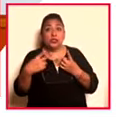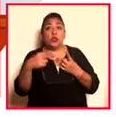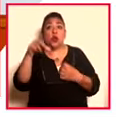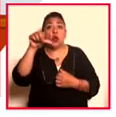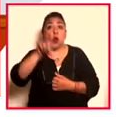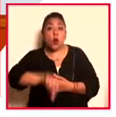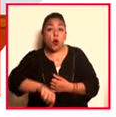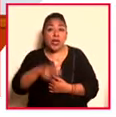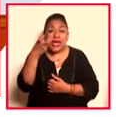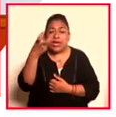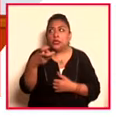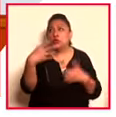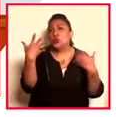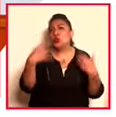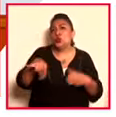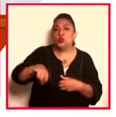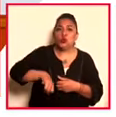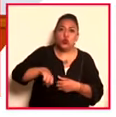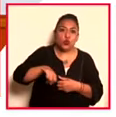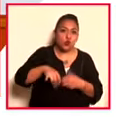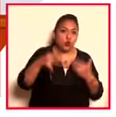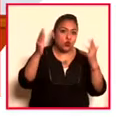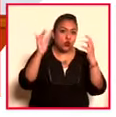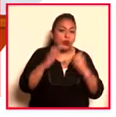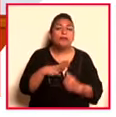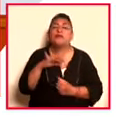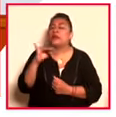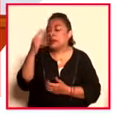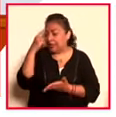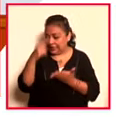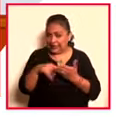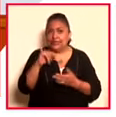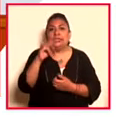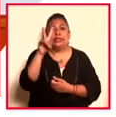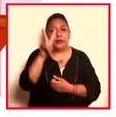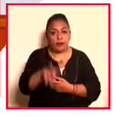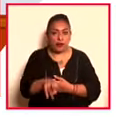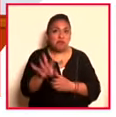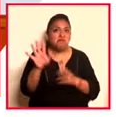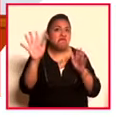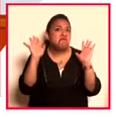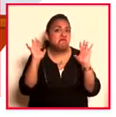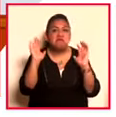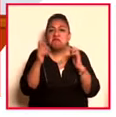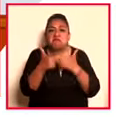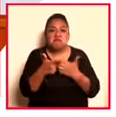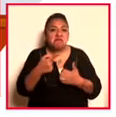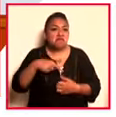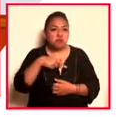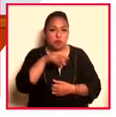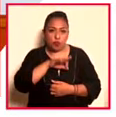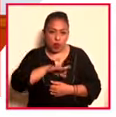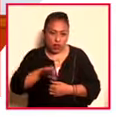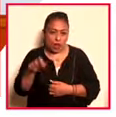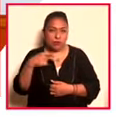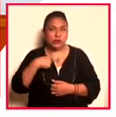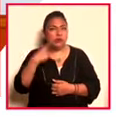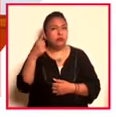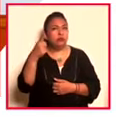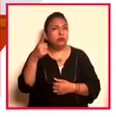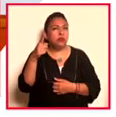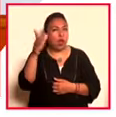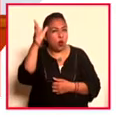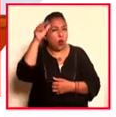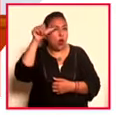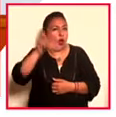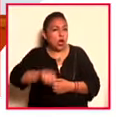creo que es sumamente interesante. Yo creo que sí, yo creo que si cualquier cosa que podamos, que estemos concibiendo ahora, es porque ya ha